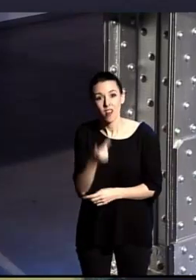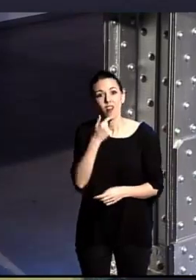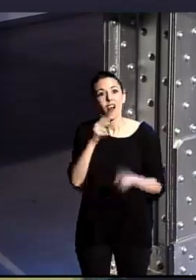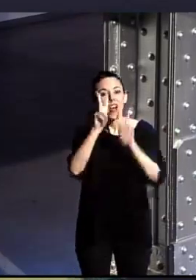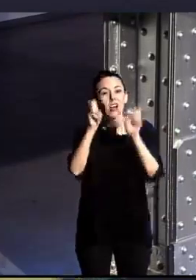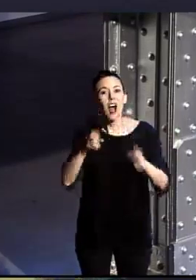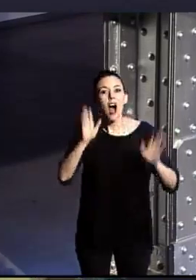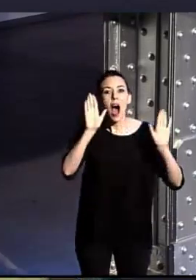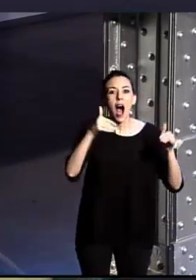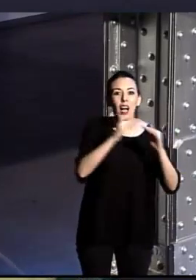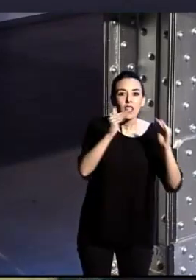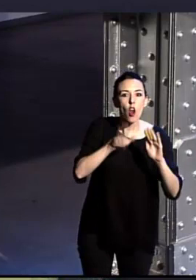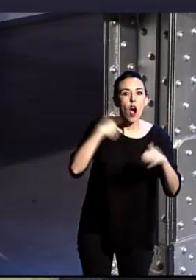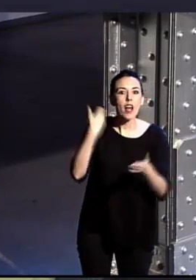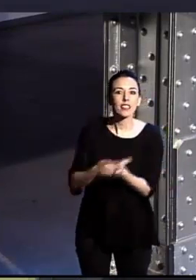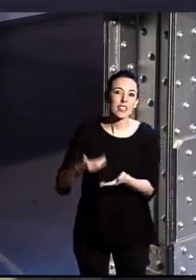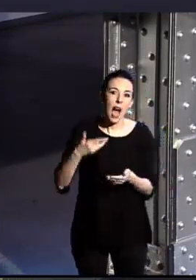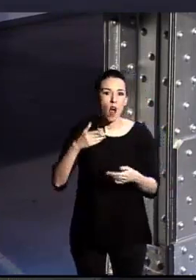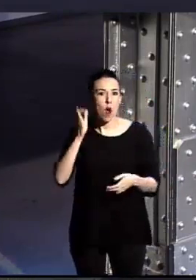ángel del hogar a la marimacho.